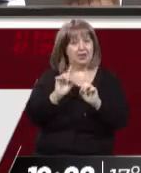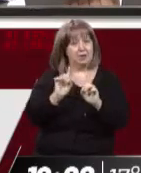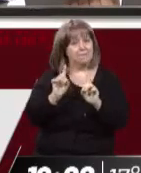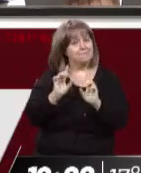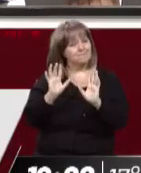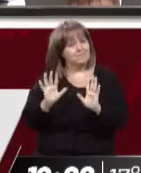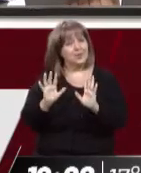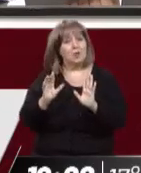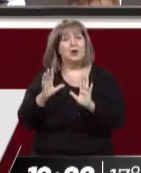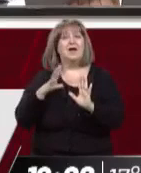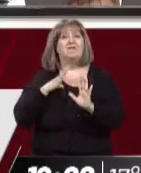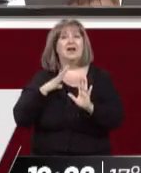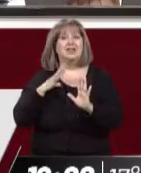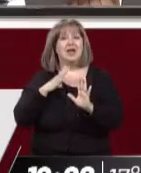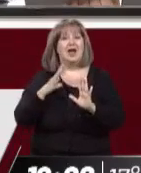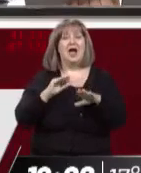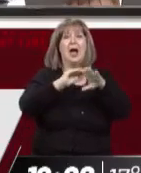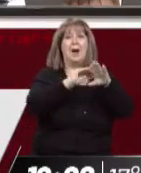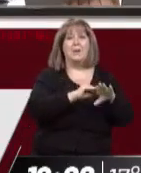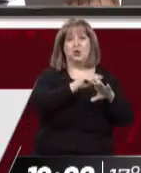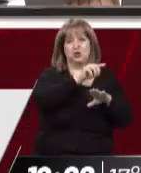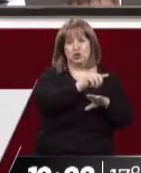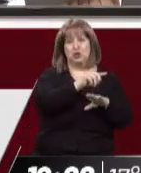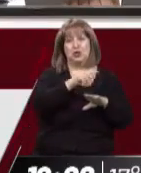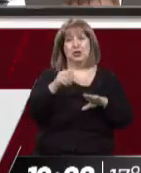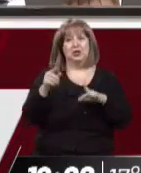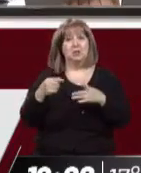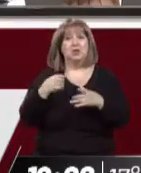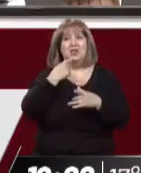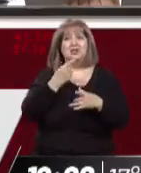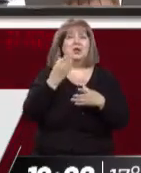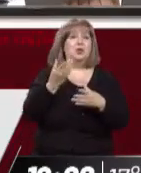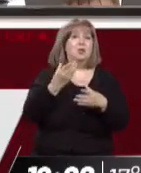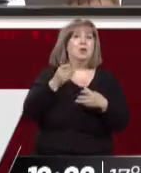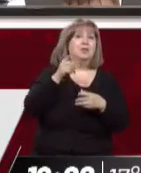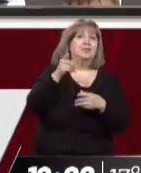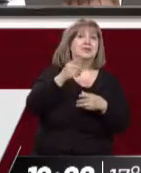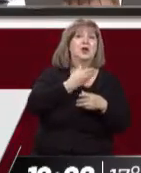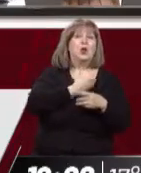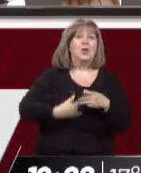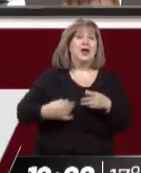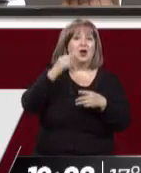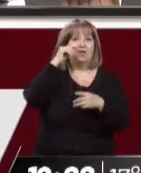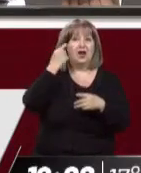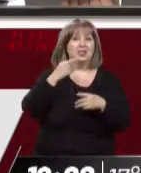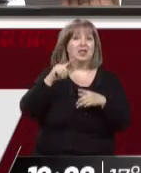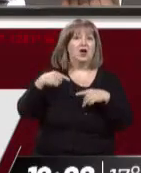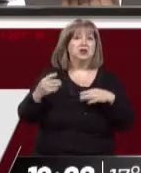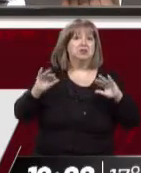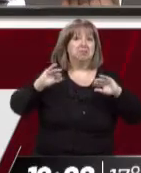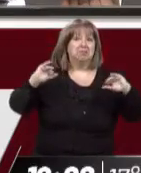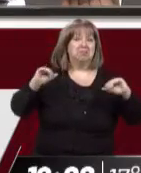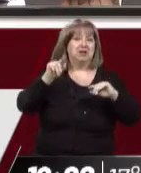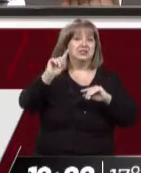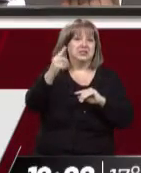las medidas que desde el sector kirchnerista le marcaban al gobierno de Alberto Fernández, y sin embargo los trabajadores, independientemente que eran